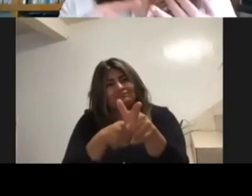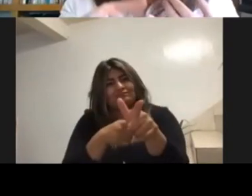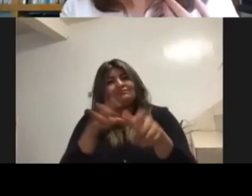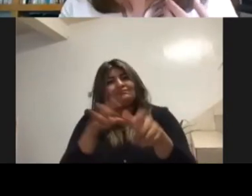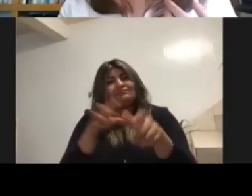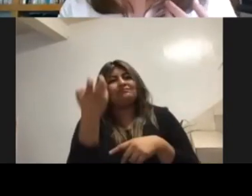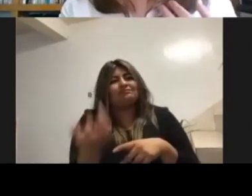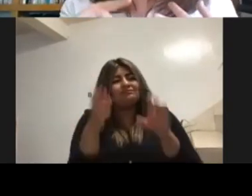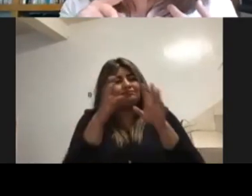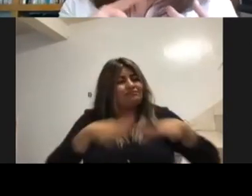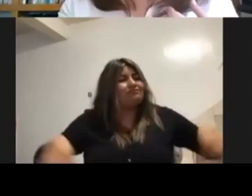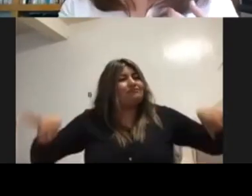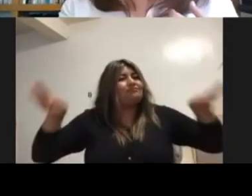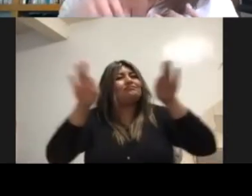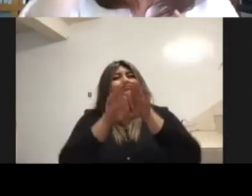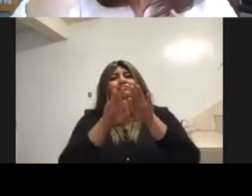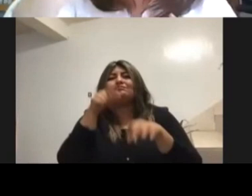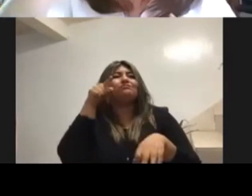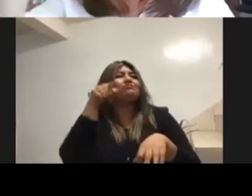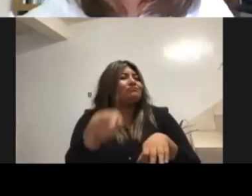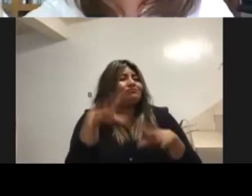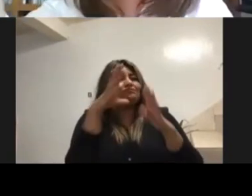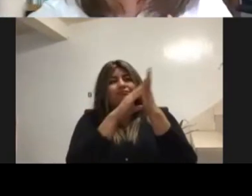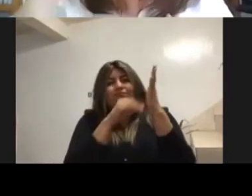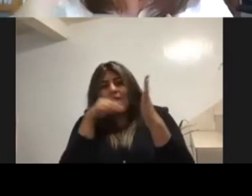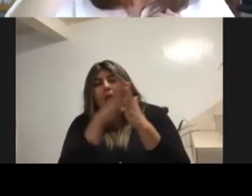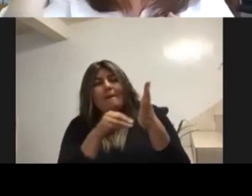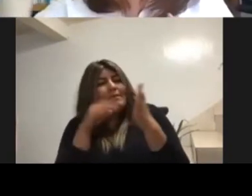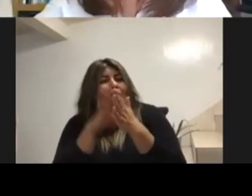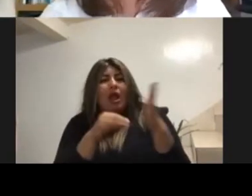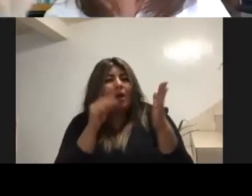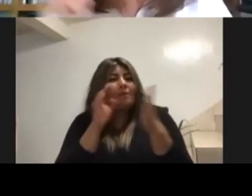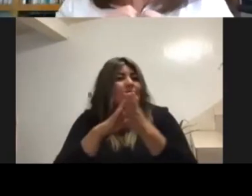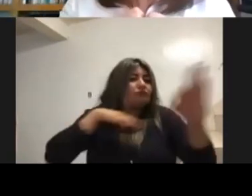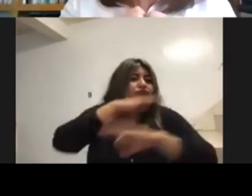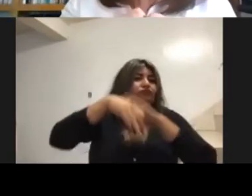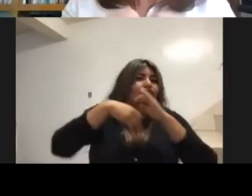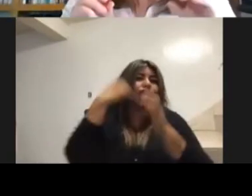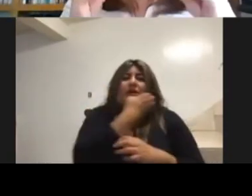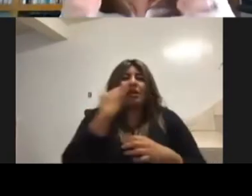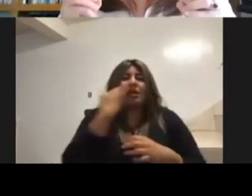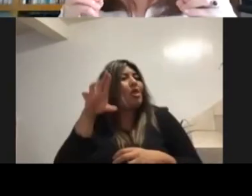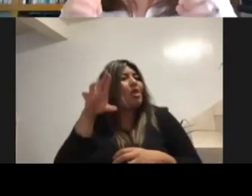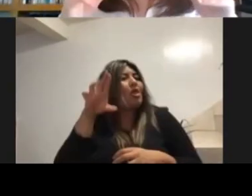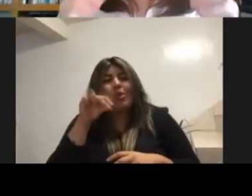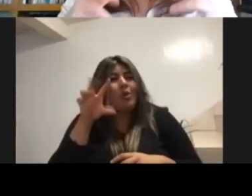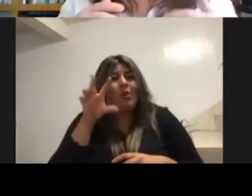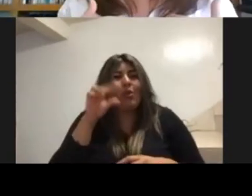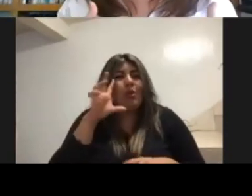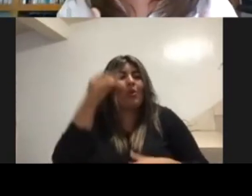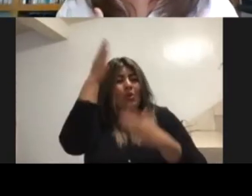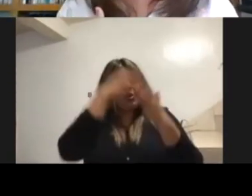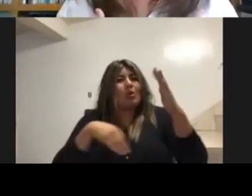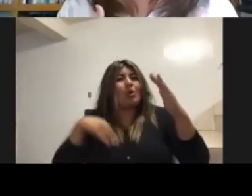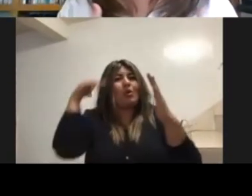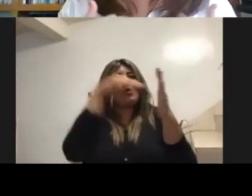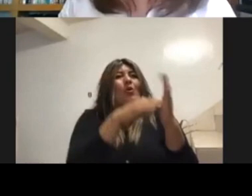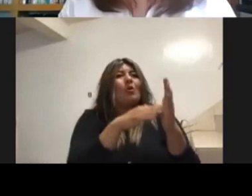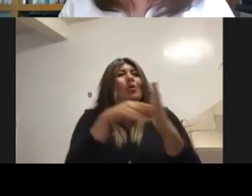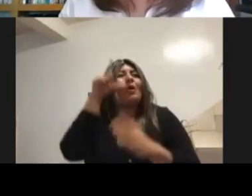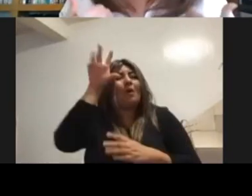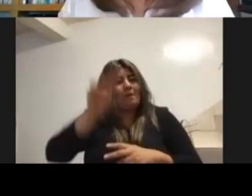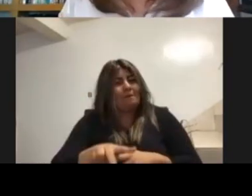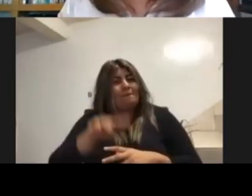modelo, no es una estrategia, no es la última línea del renglón de una ley, no. Es un posicionamiento ético